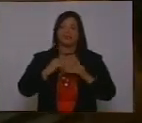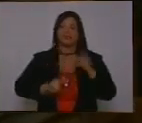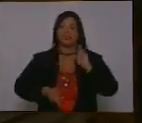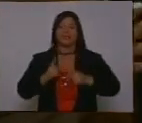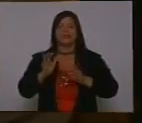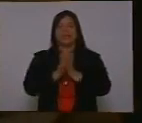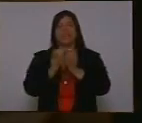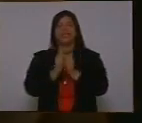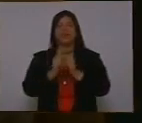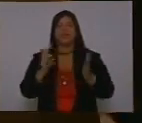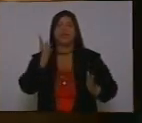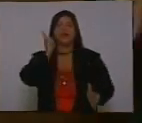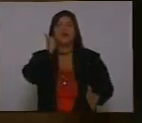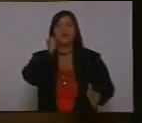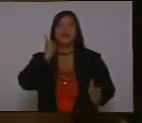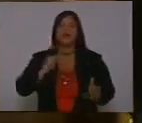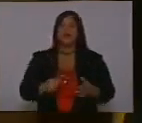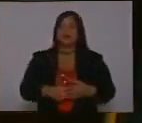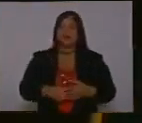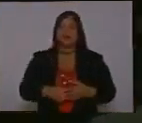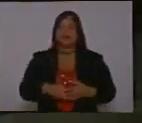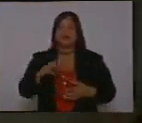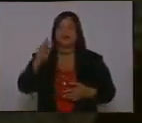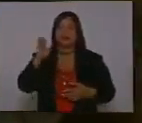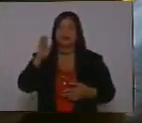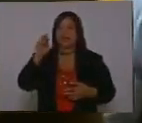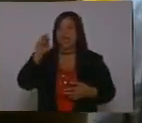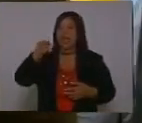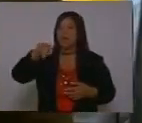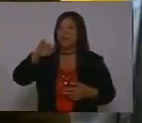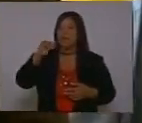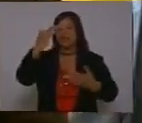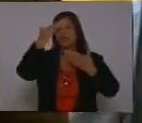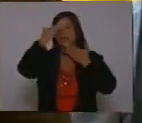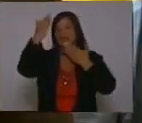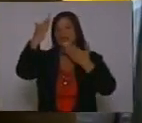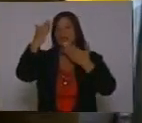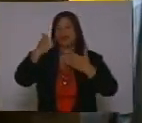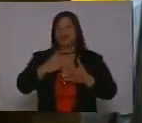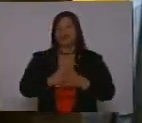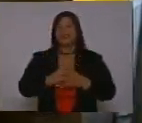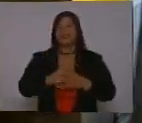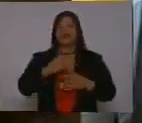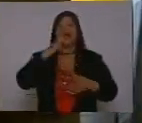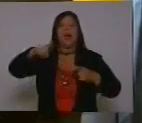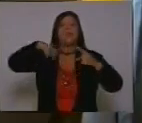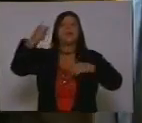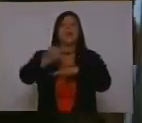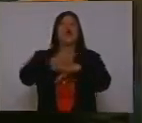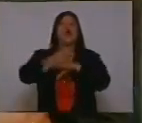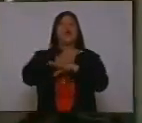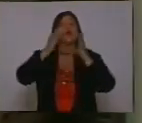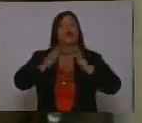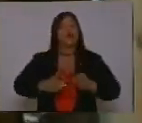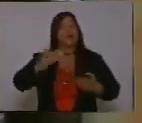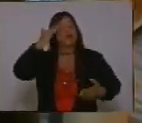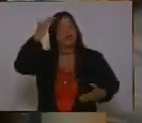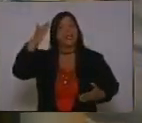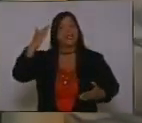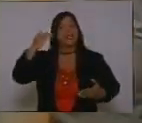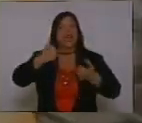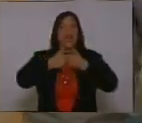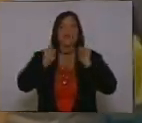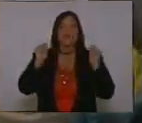Anzoátegui. Herminia García dice que también le enviemos un saludo al próximo gobernador del estado de